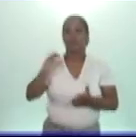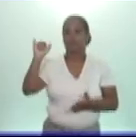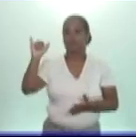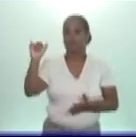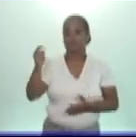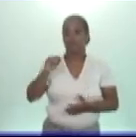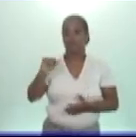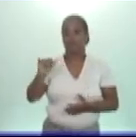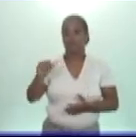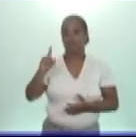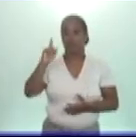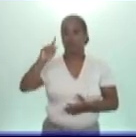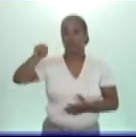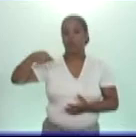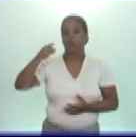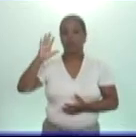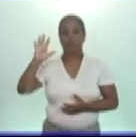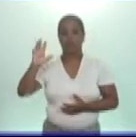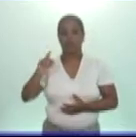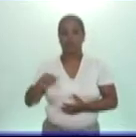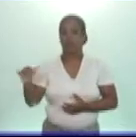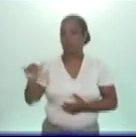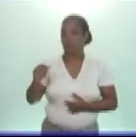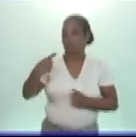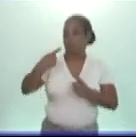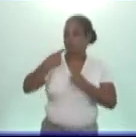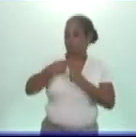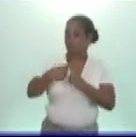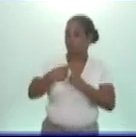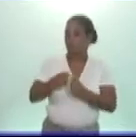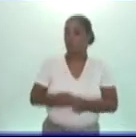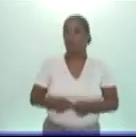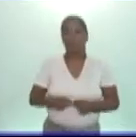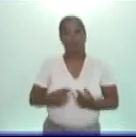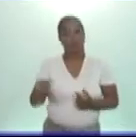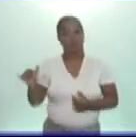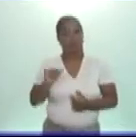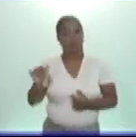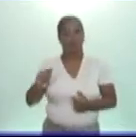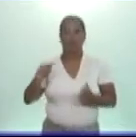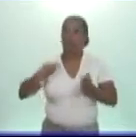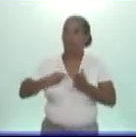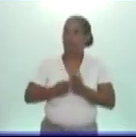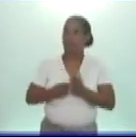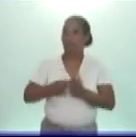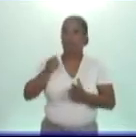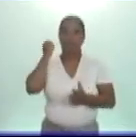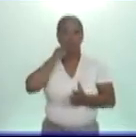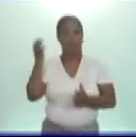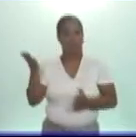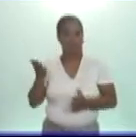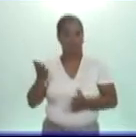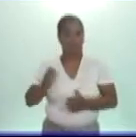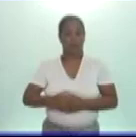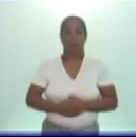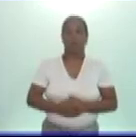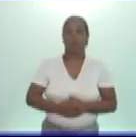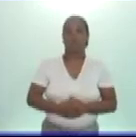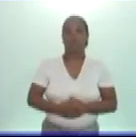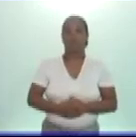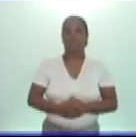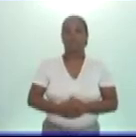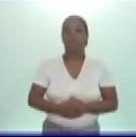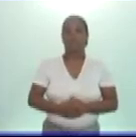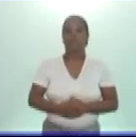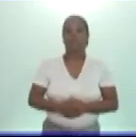puedo sumarlas, pero bueno, en este caso si son iguales, pues multiplico, que es mucho más racional. Y luego